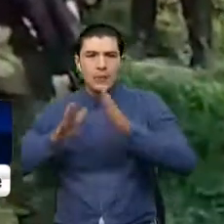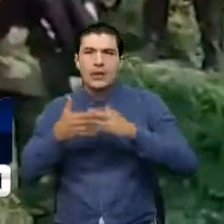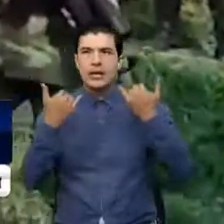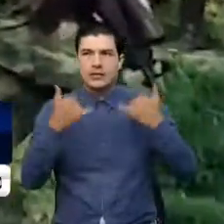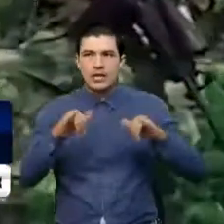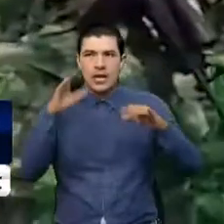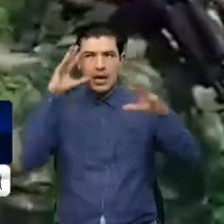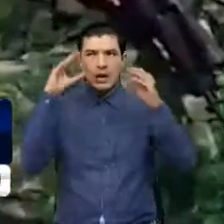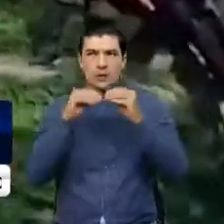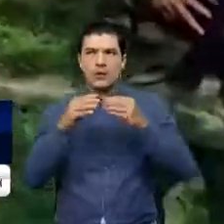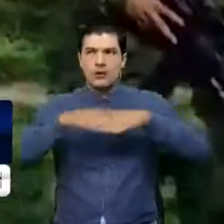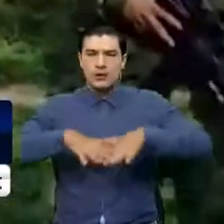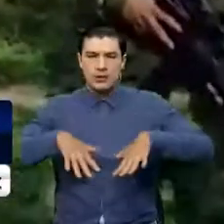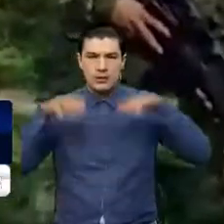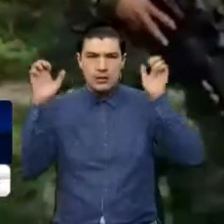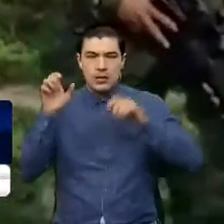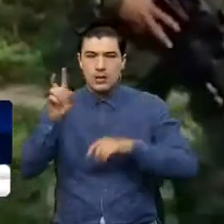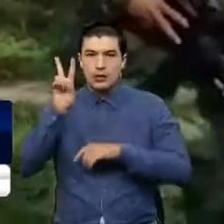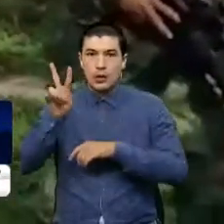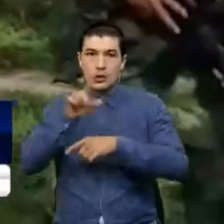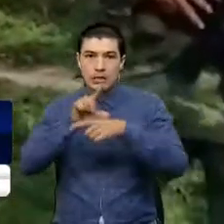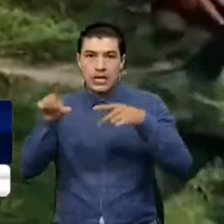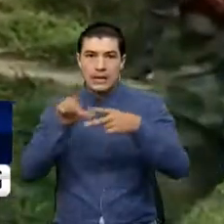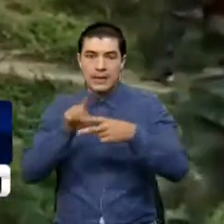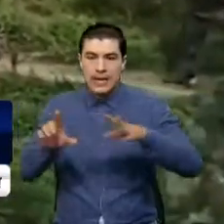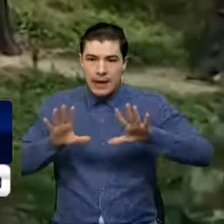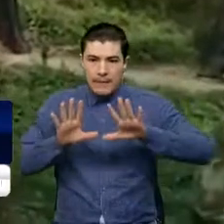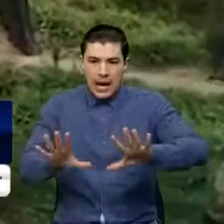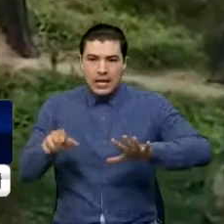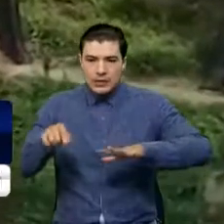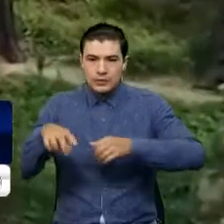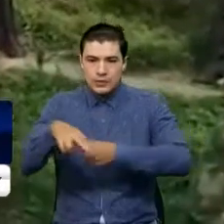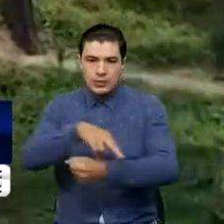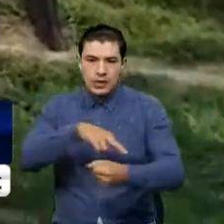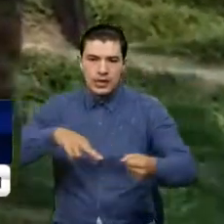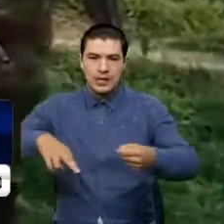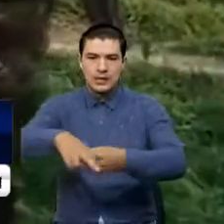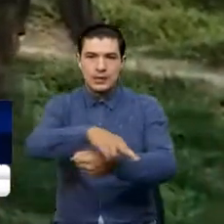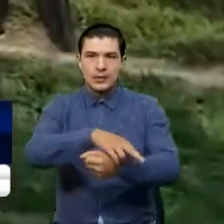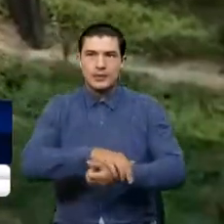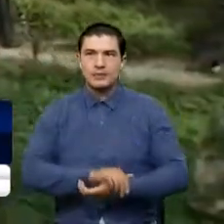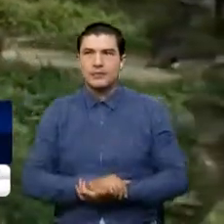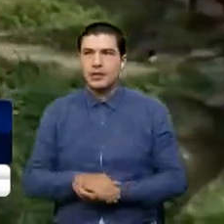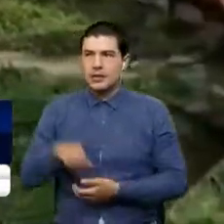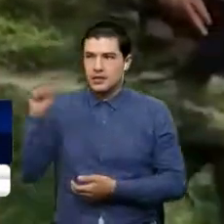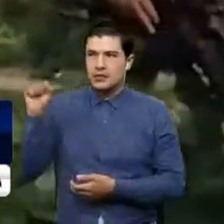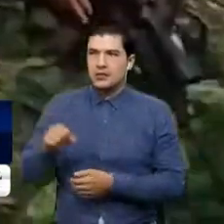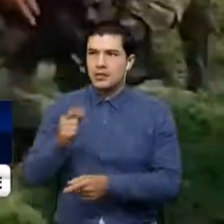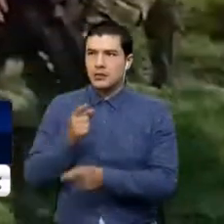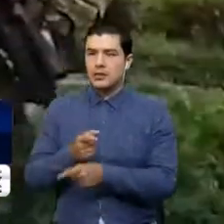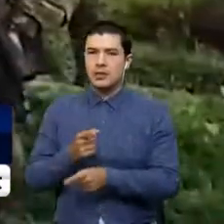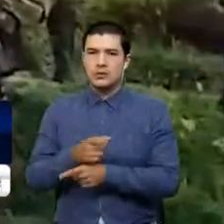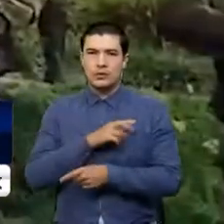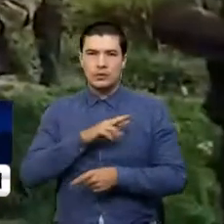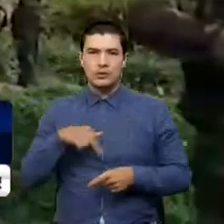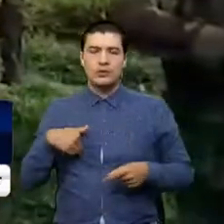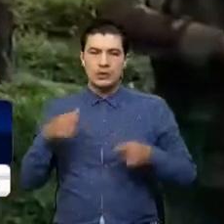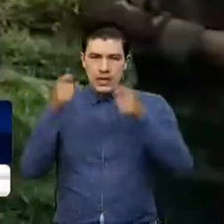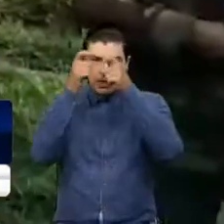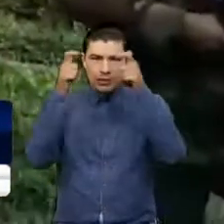levantar el paro armado que por dos semanas mantuvo paralizada la región que el estado mayor central de la